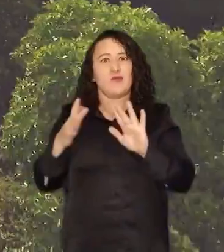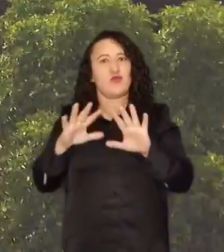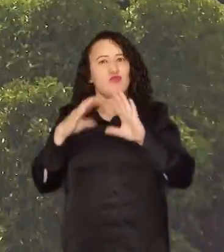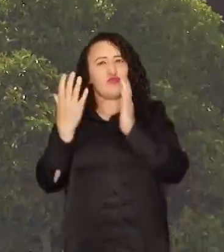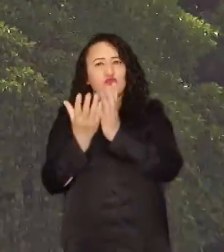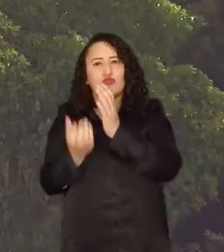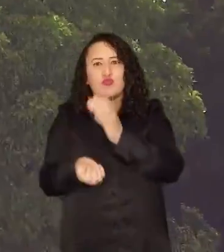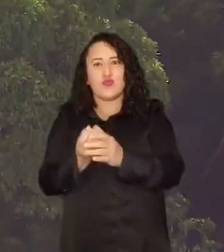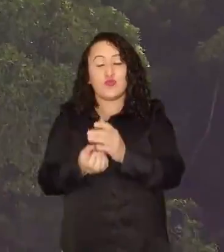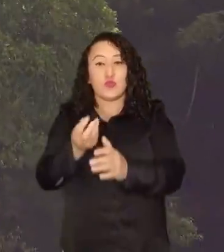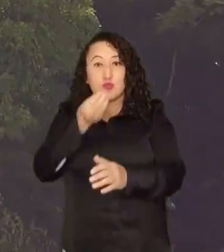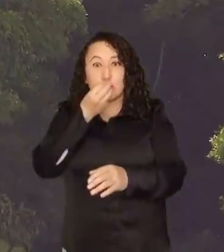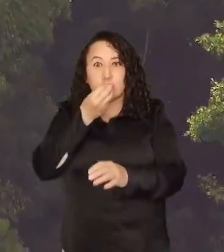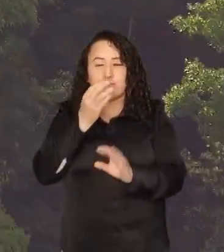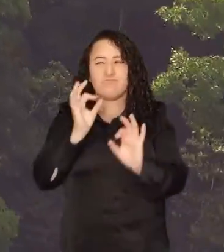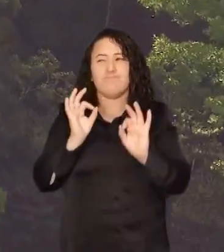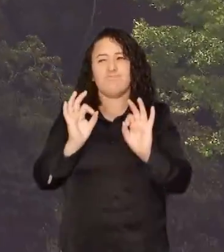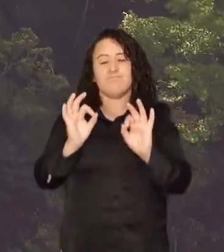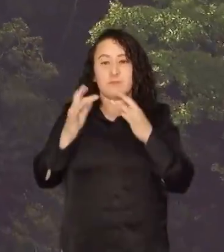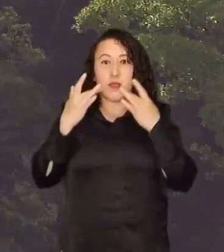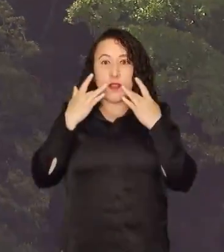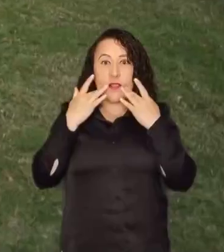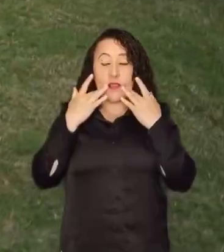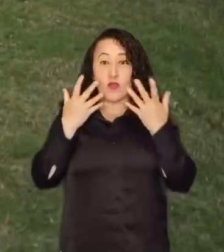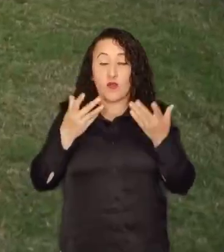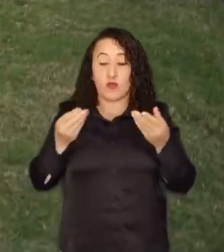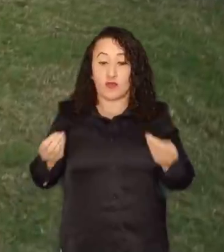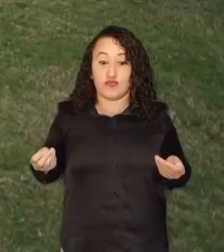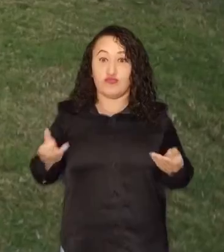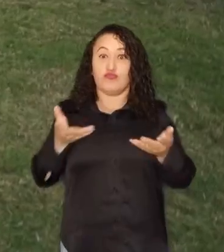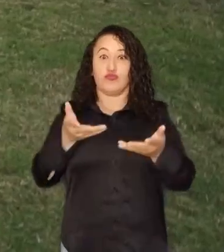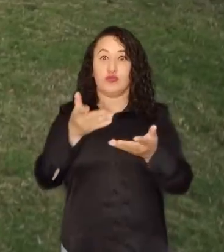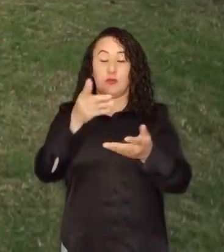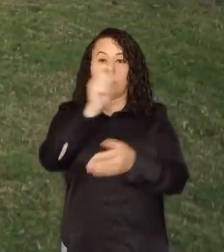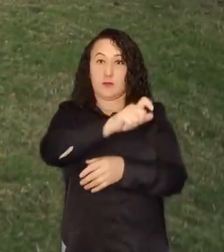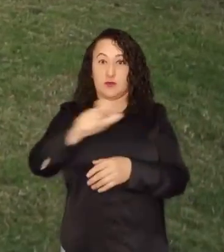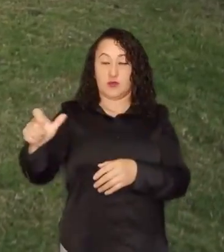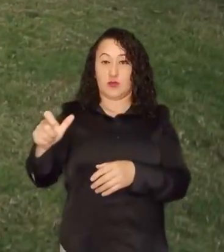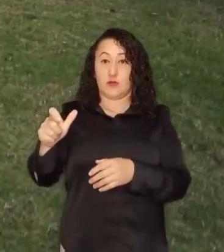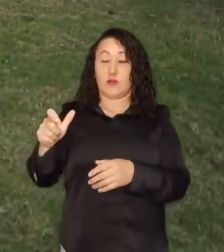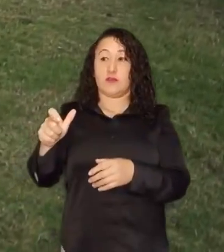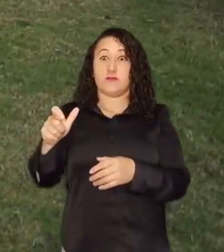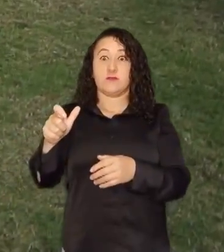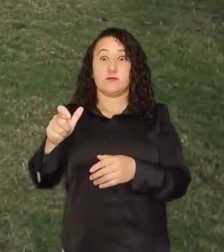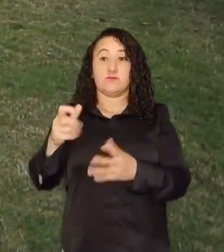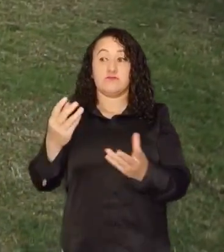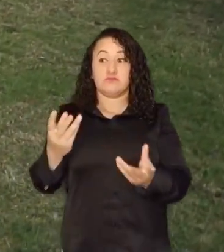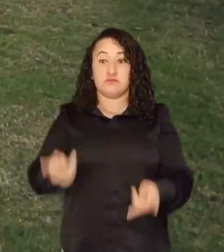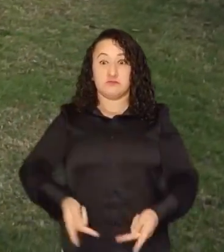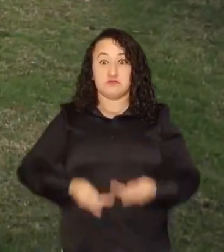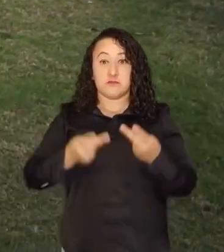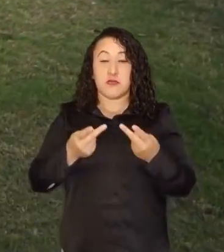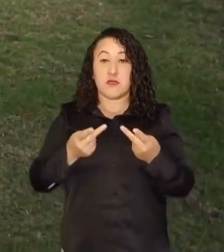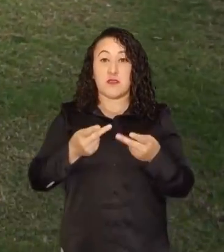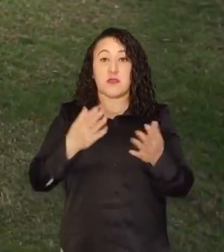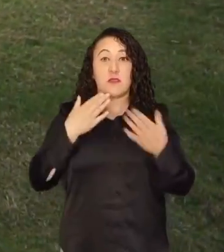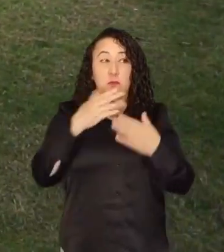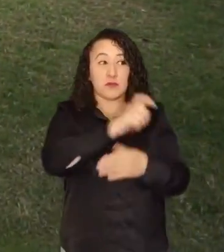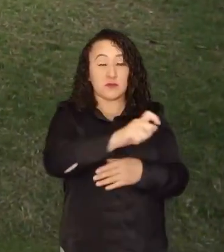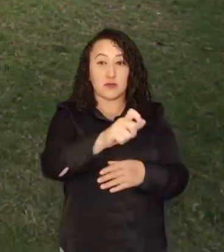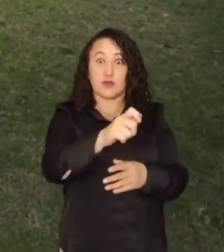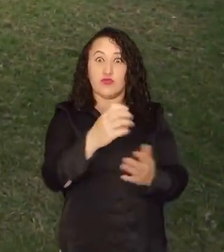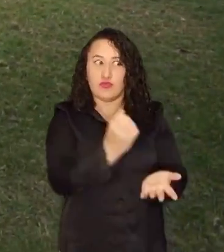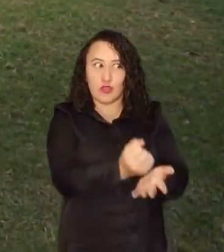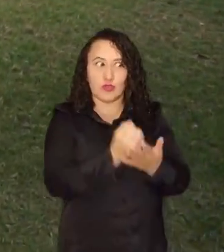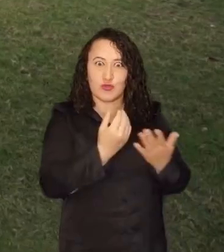Hola amigas y amigos, bienvenidos una vez más a ICA Comunica TV, espacio en el que, como es habitual, estaremos recorriendo el territorio nacional